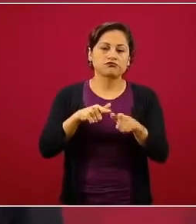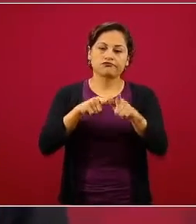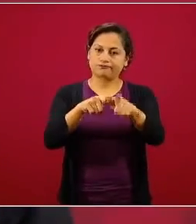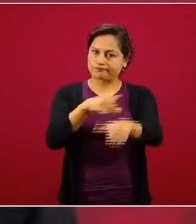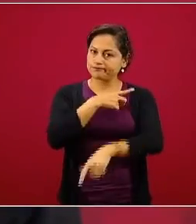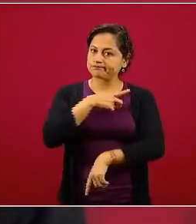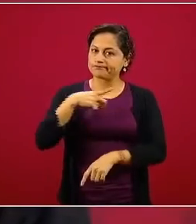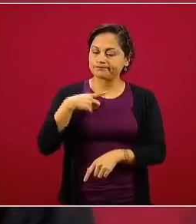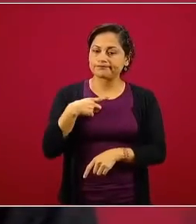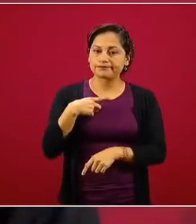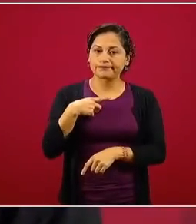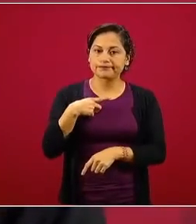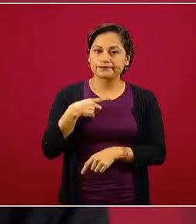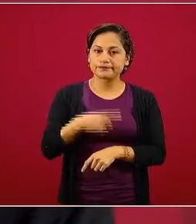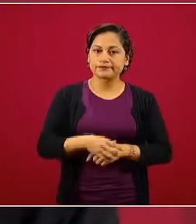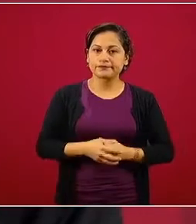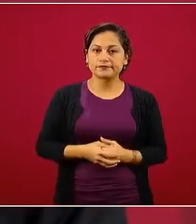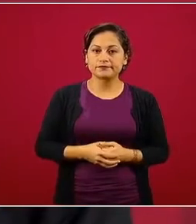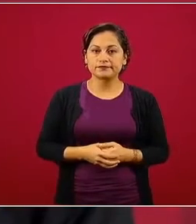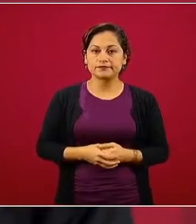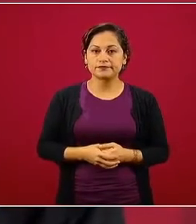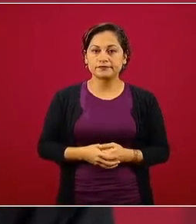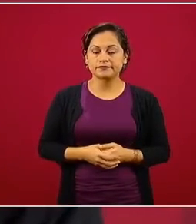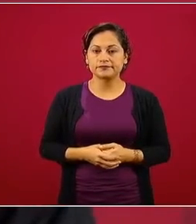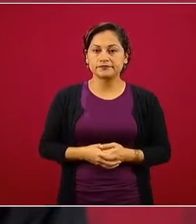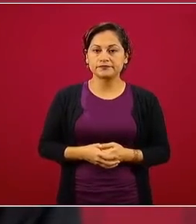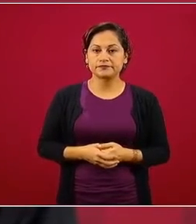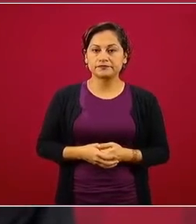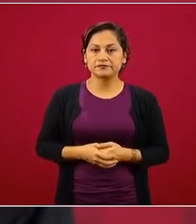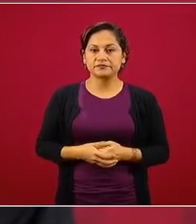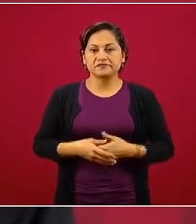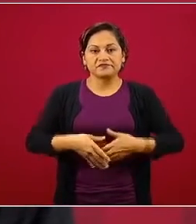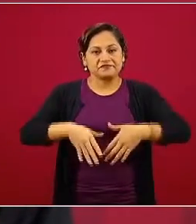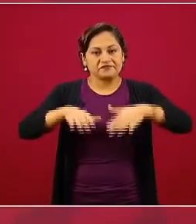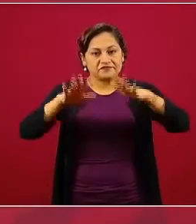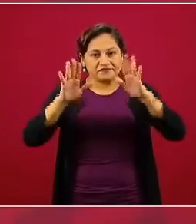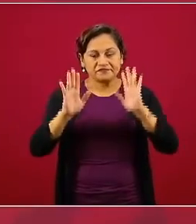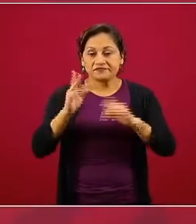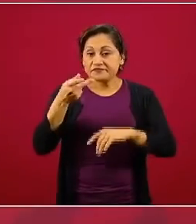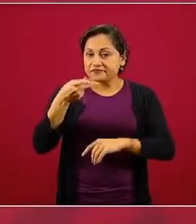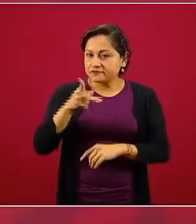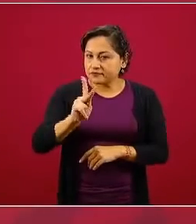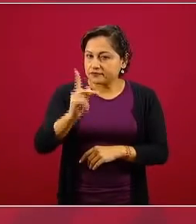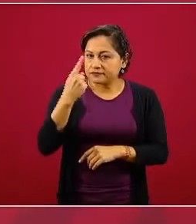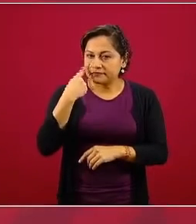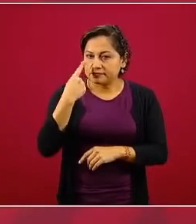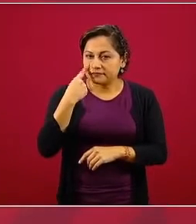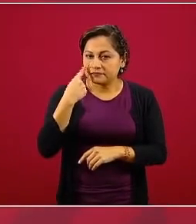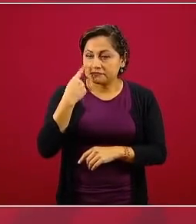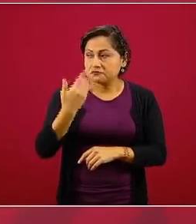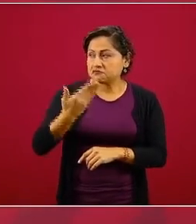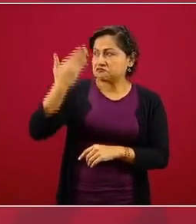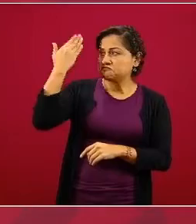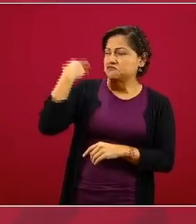aunque se recomienda desde hace cerca de 200 años el que nos lavemos las manos,